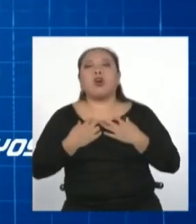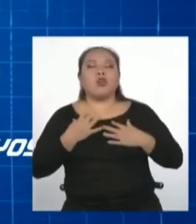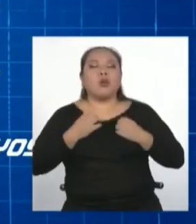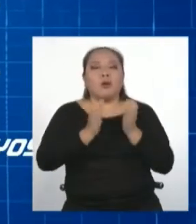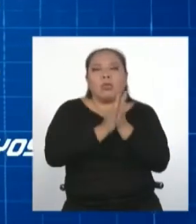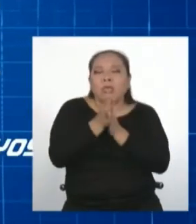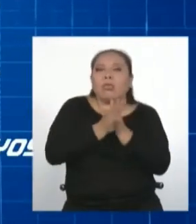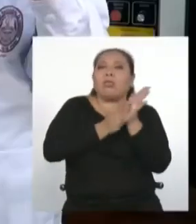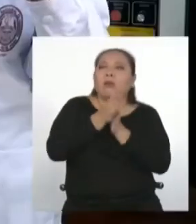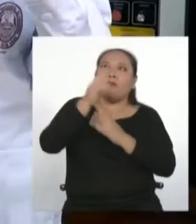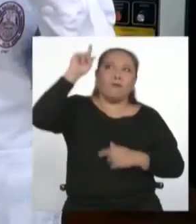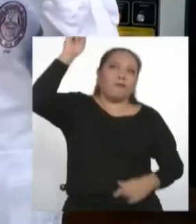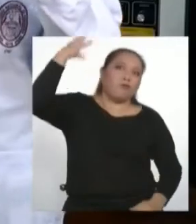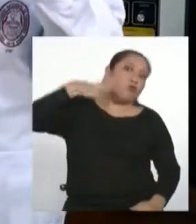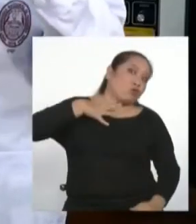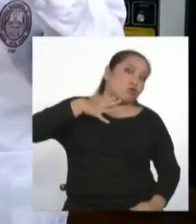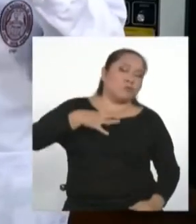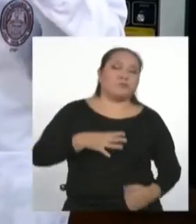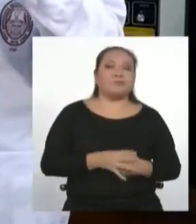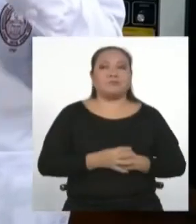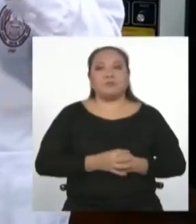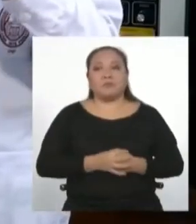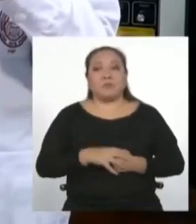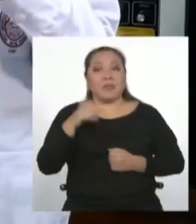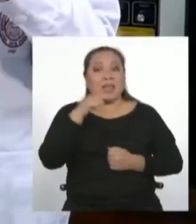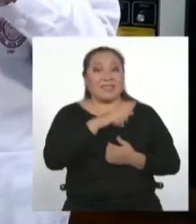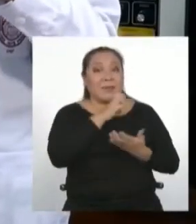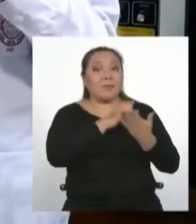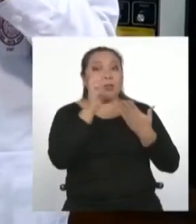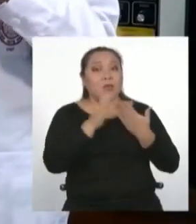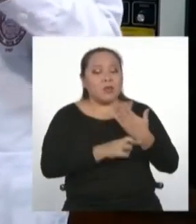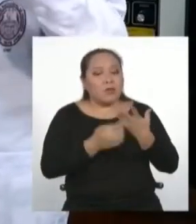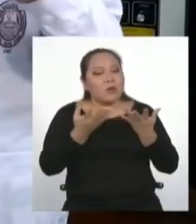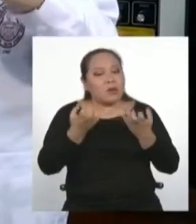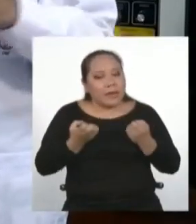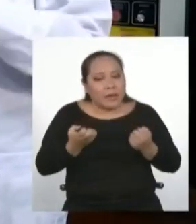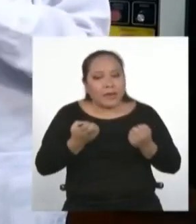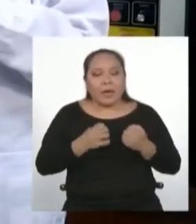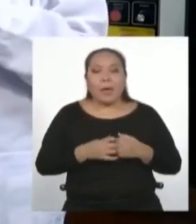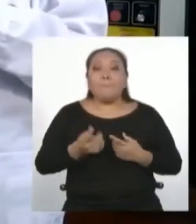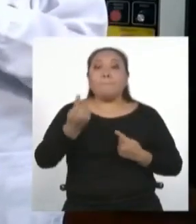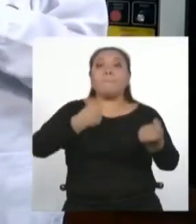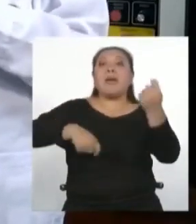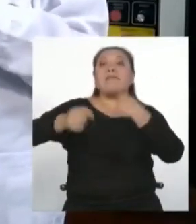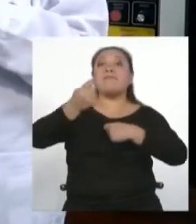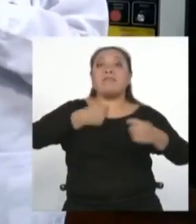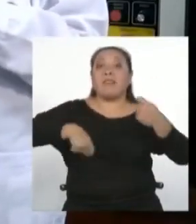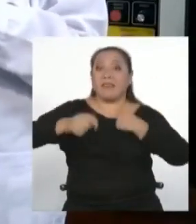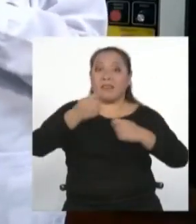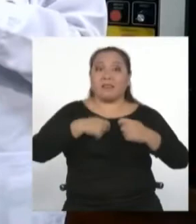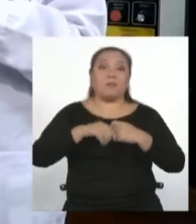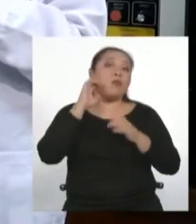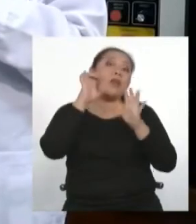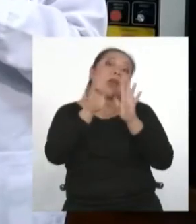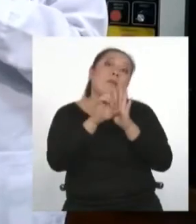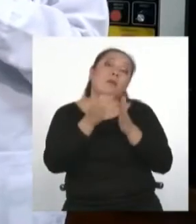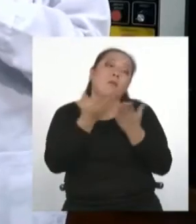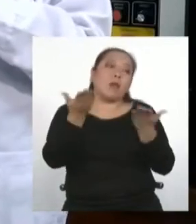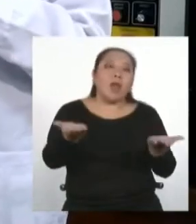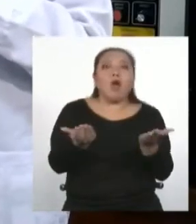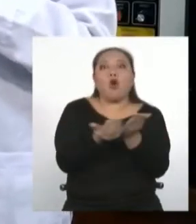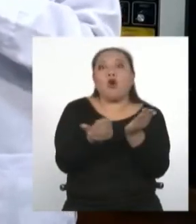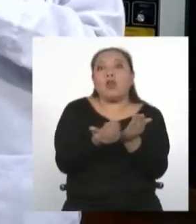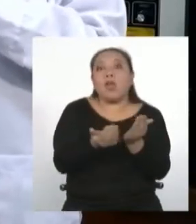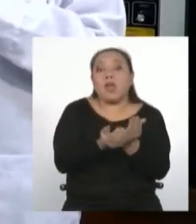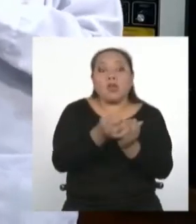la luz. Nuestro proyecto pretende ingresar a mercados populares, ejemplo, escuelas, que las prendas